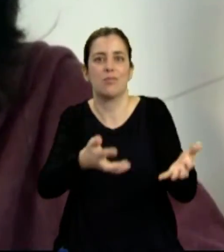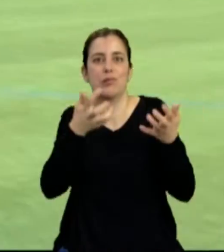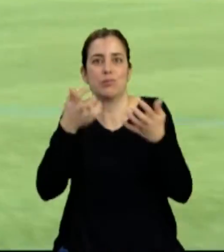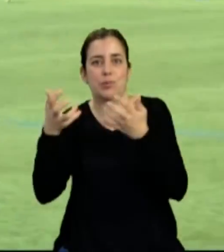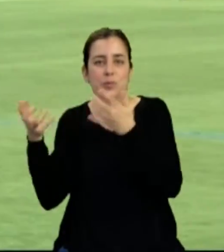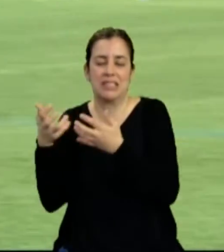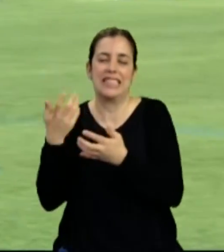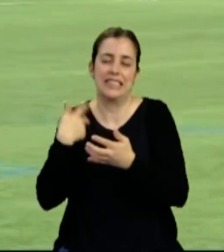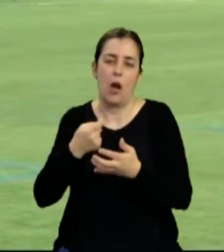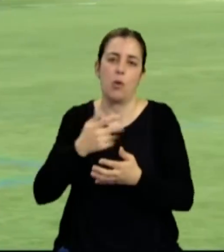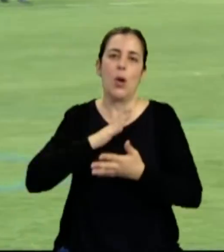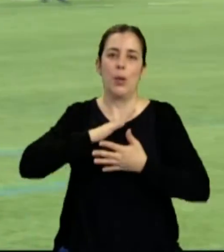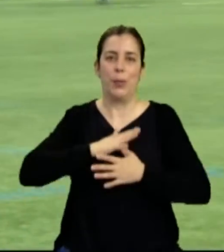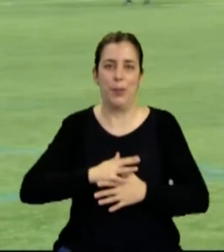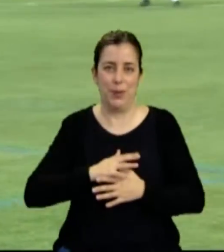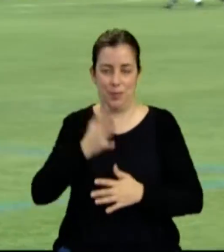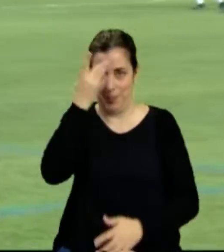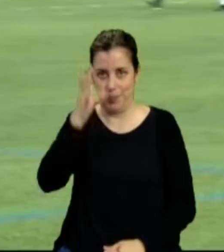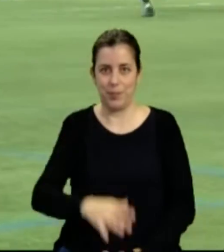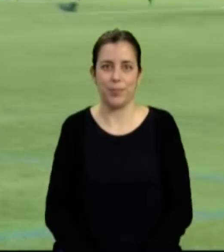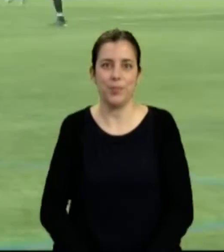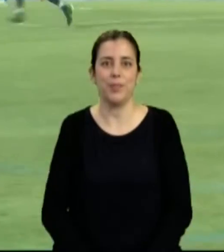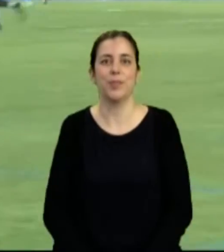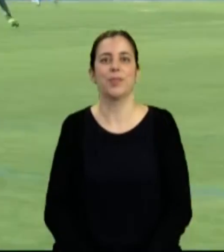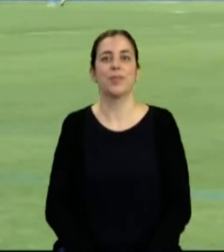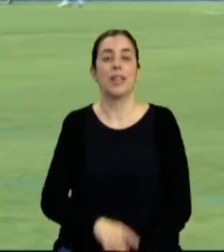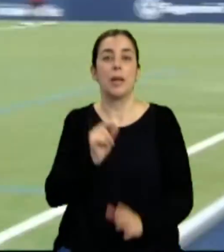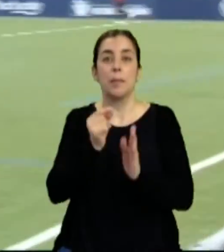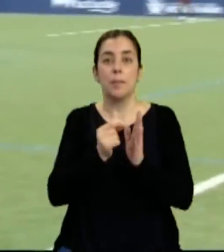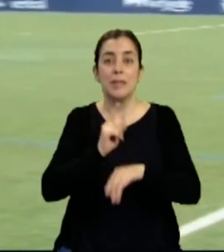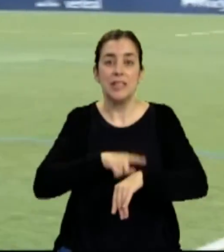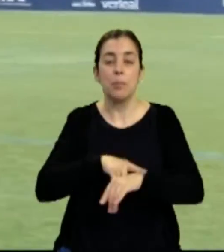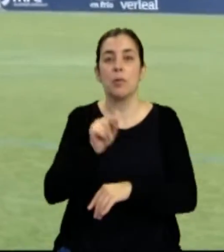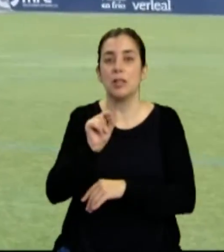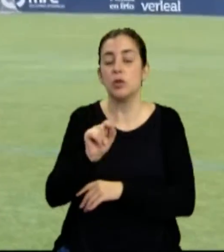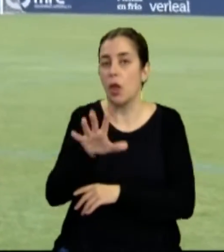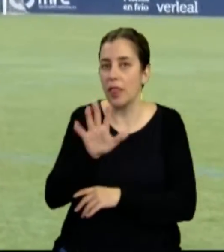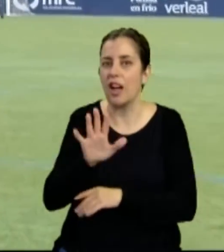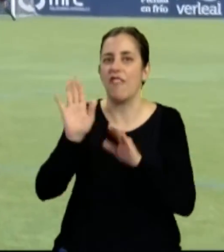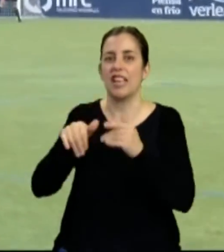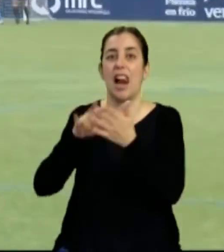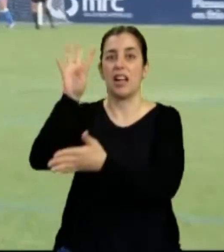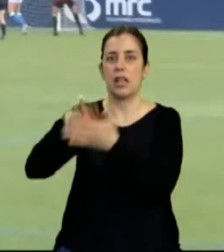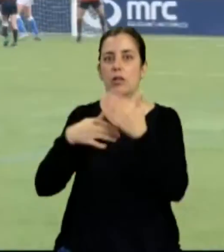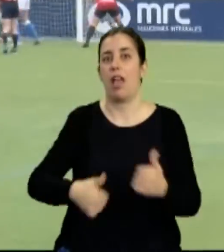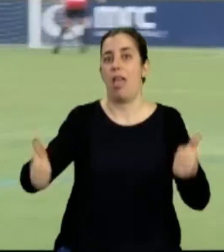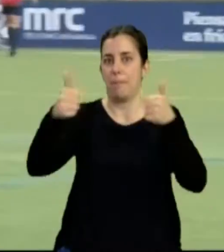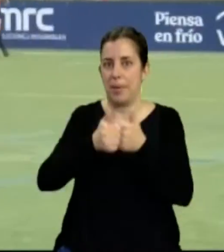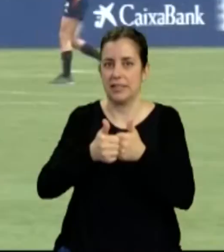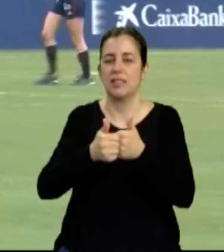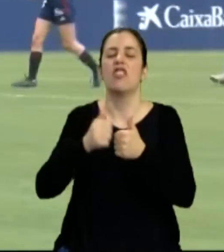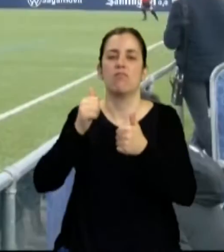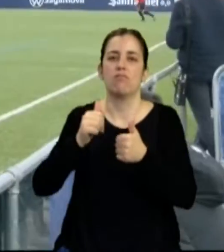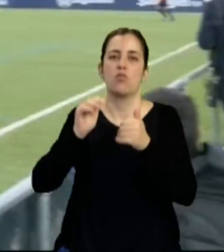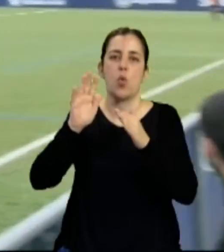más desahogadas. Lorena Herrera adelantó a las rojillas en el minuto 5. Las catalanas empataron a la media hora y pudieron remontar. El gol de la